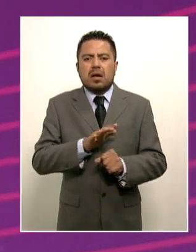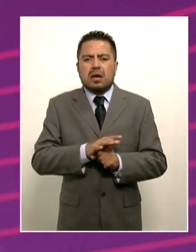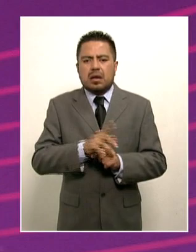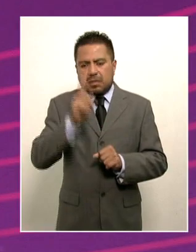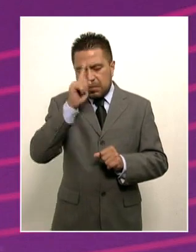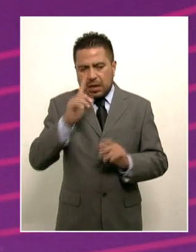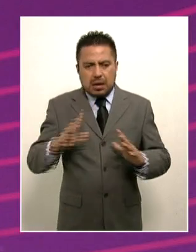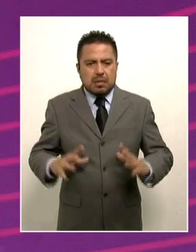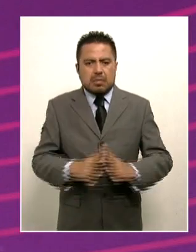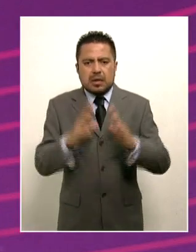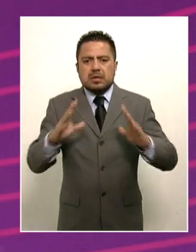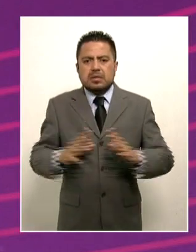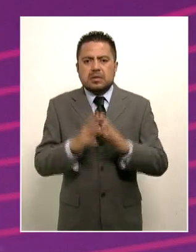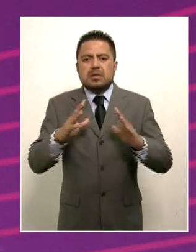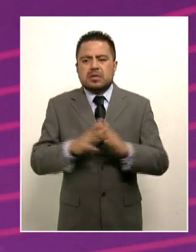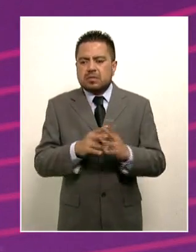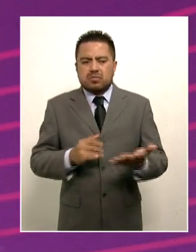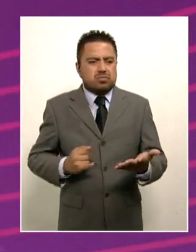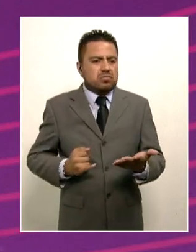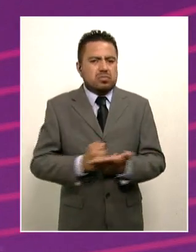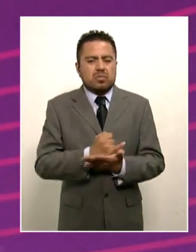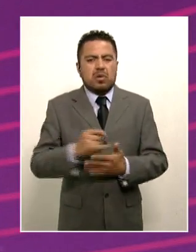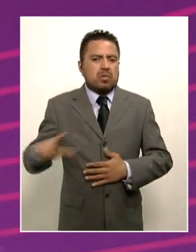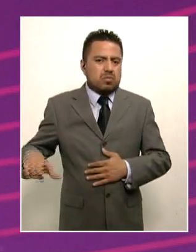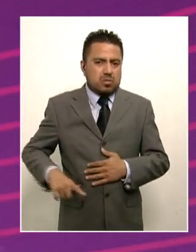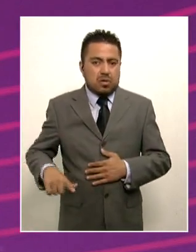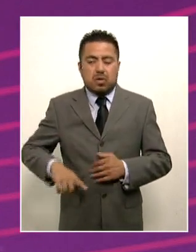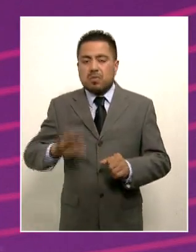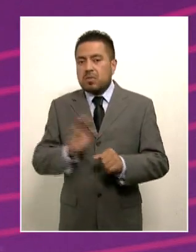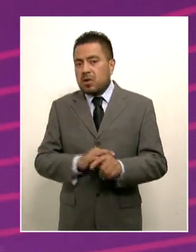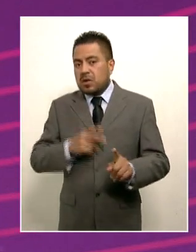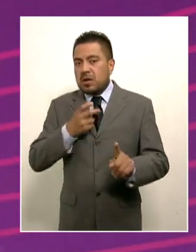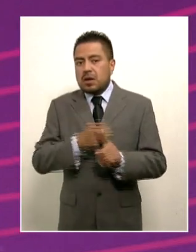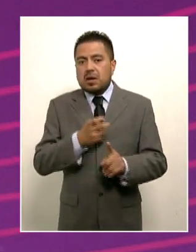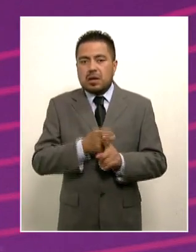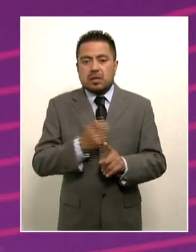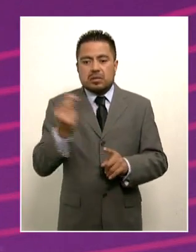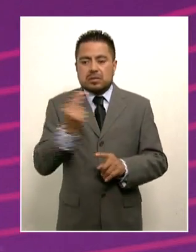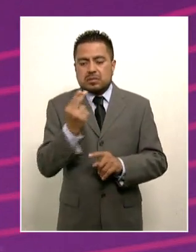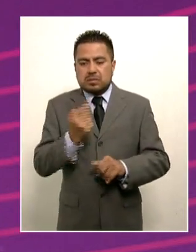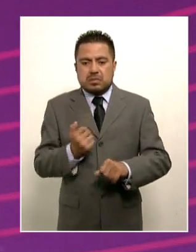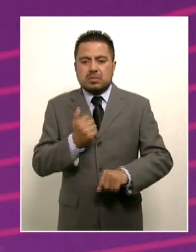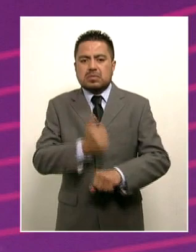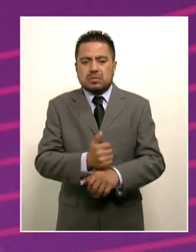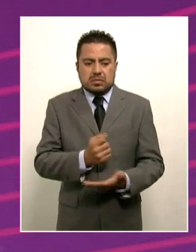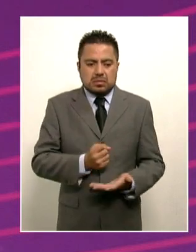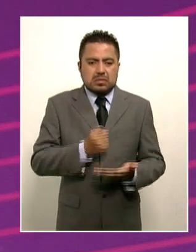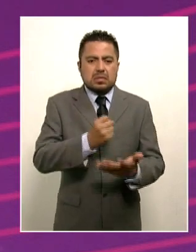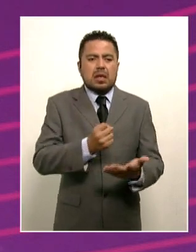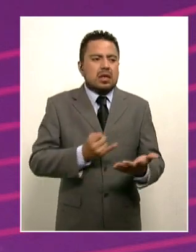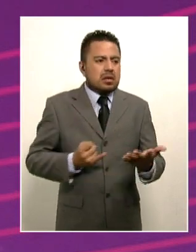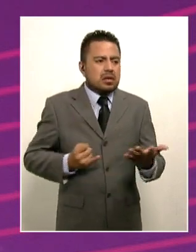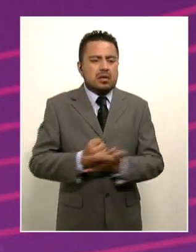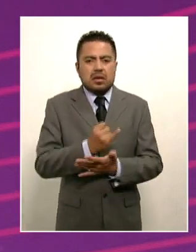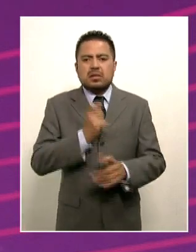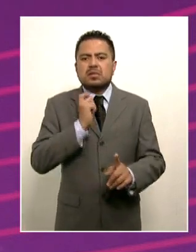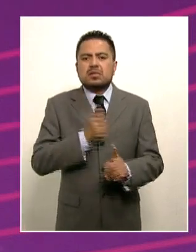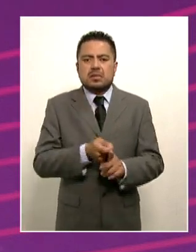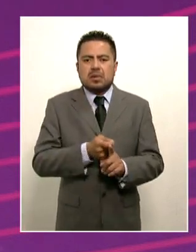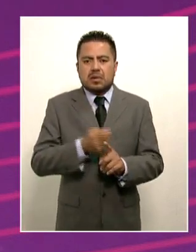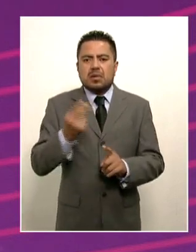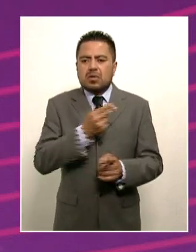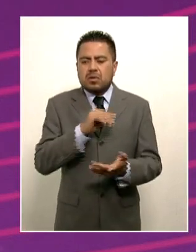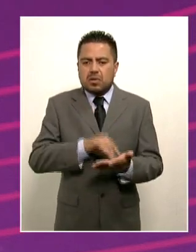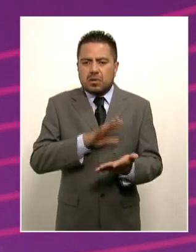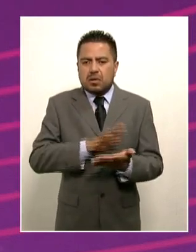a la participación en la toma de decisiones públicas, porque ahí donde se ponen los recursos y donde se toman las decisiones, pues es donde